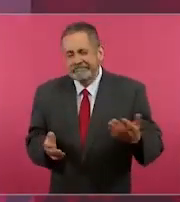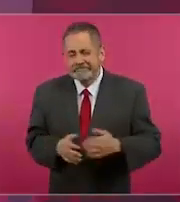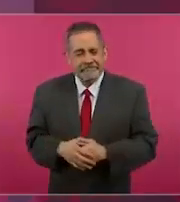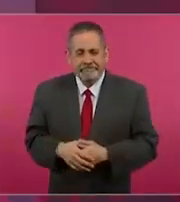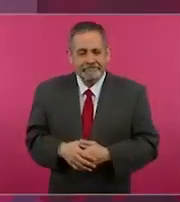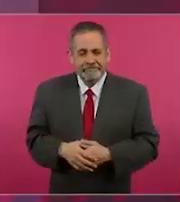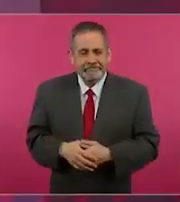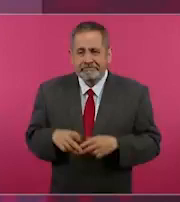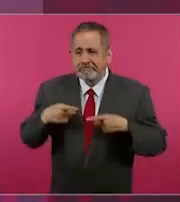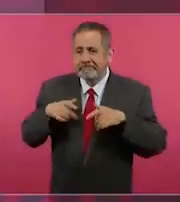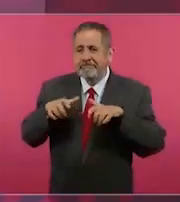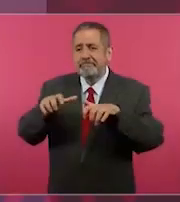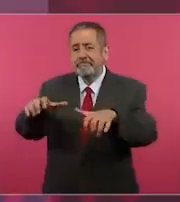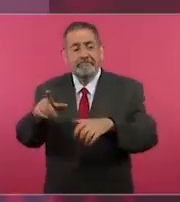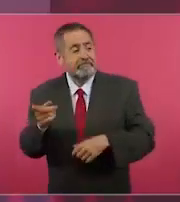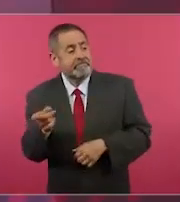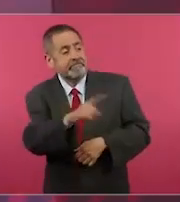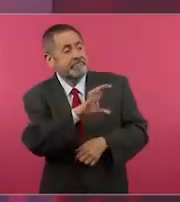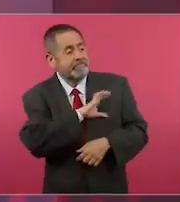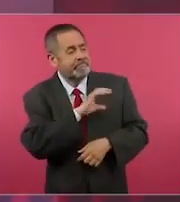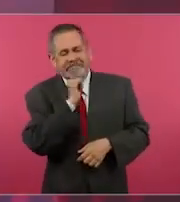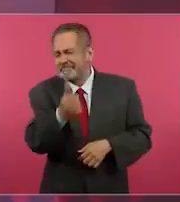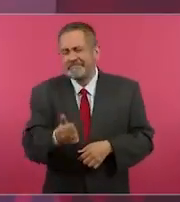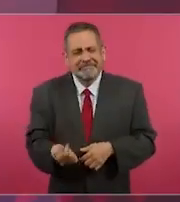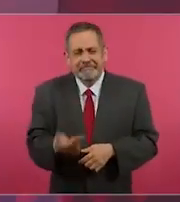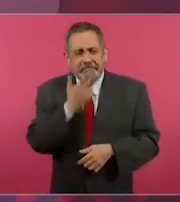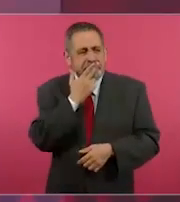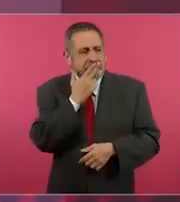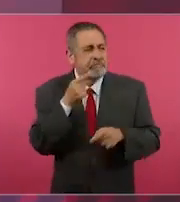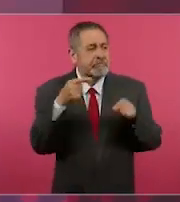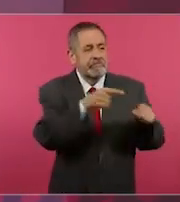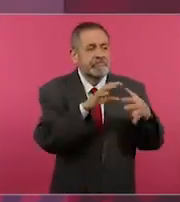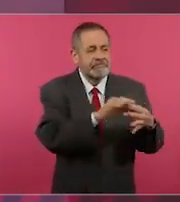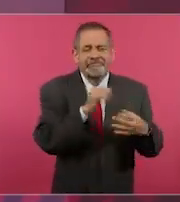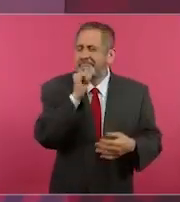pueblo. No, no, no, no.